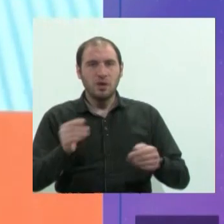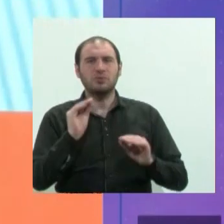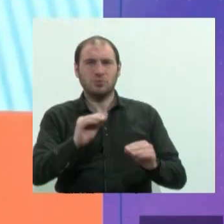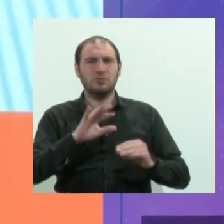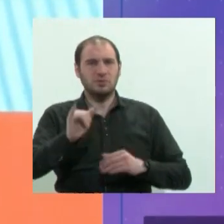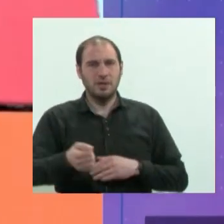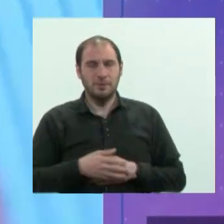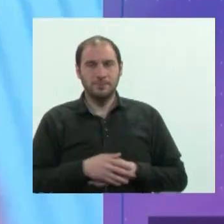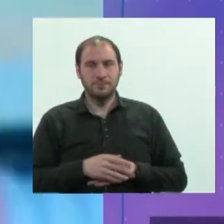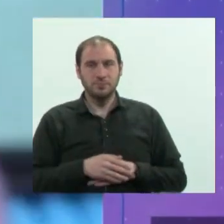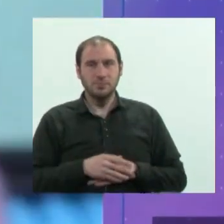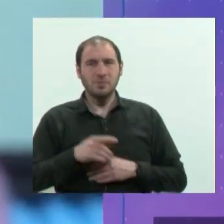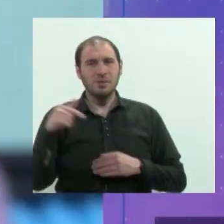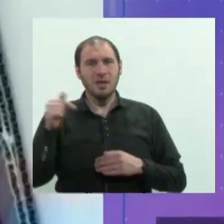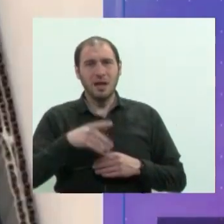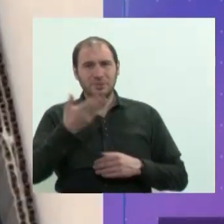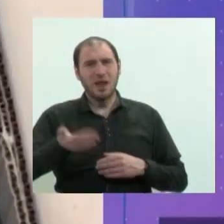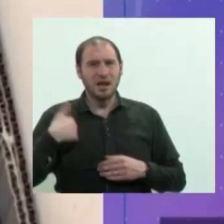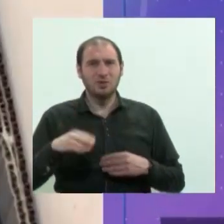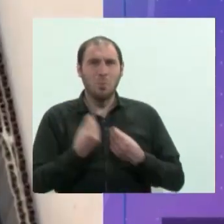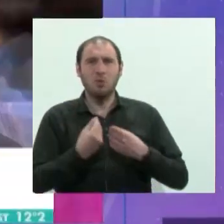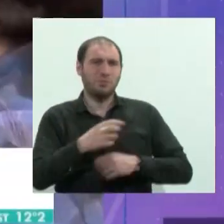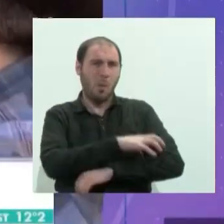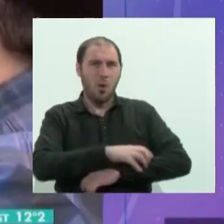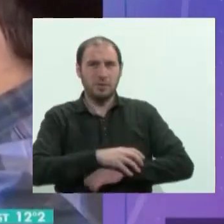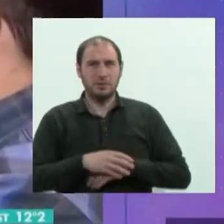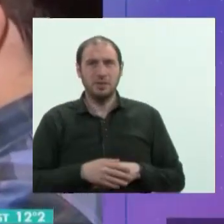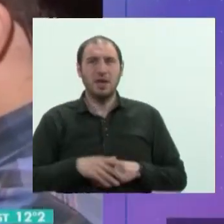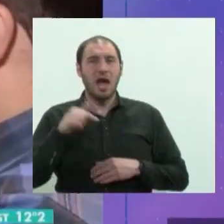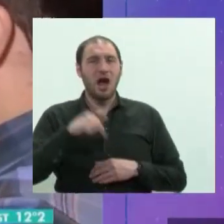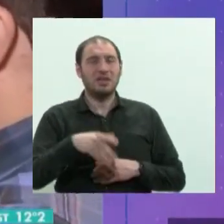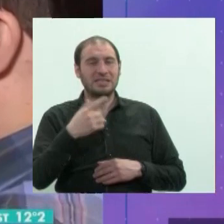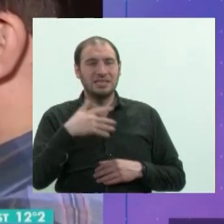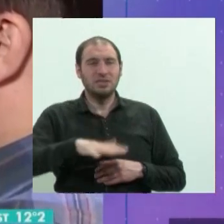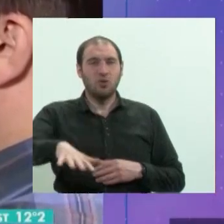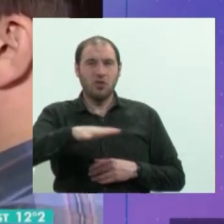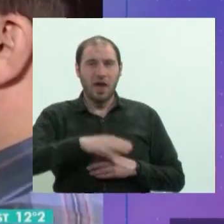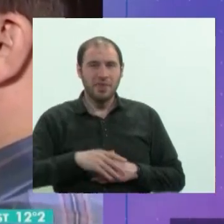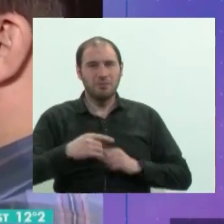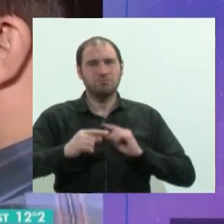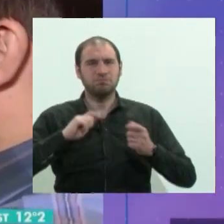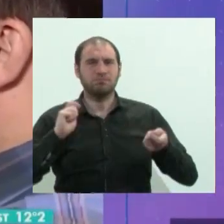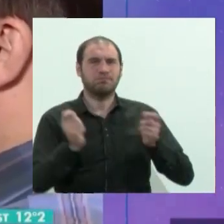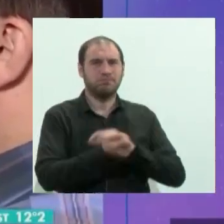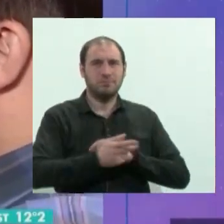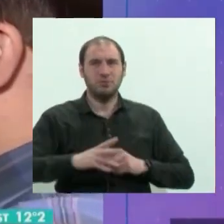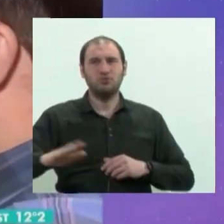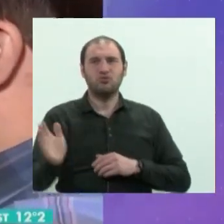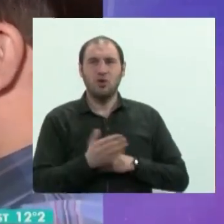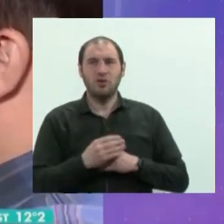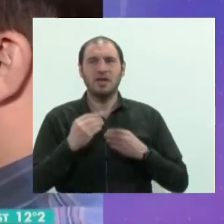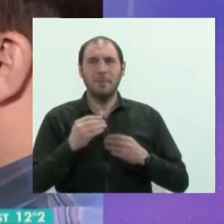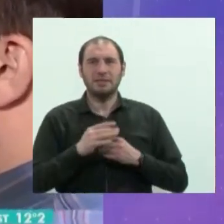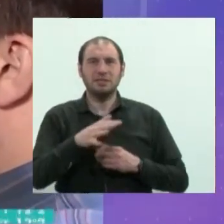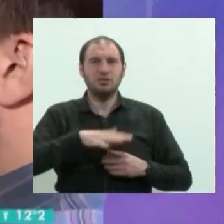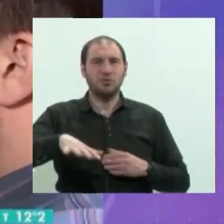contamina y deja a millones de argentinos en la pobreza. Hoy las ciudades pueden transformar todo lo que sucede dentro